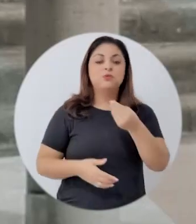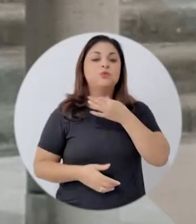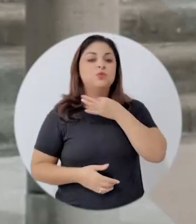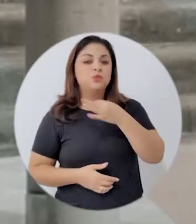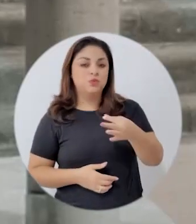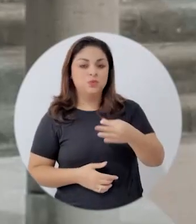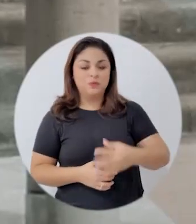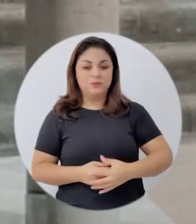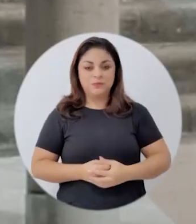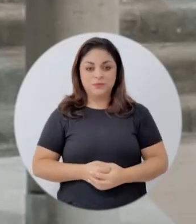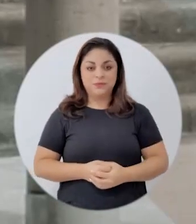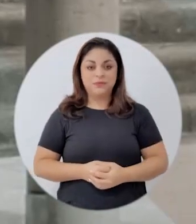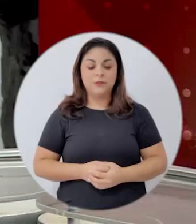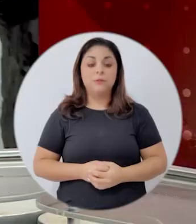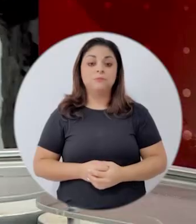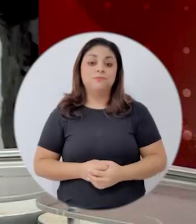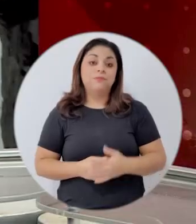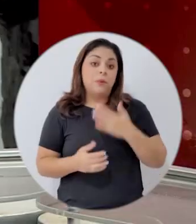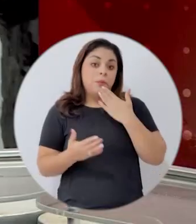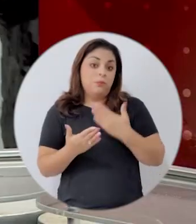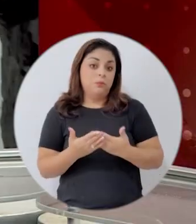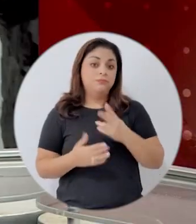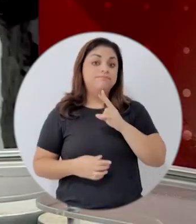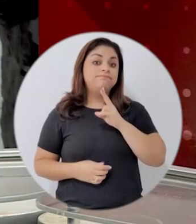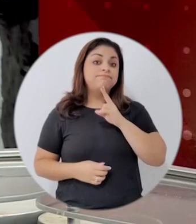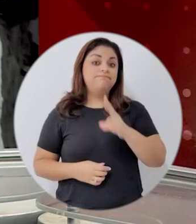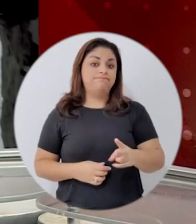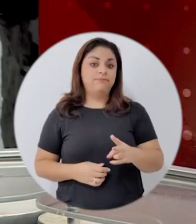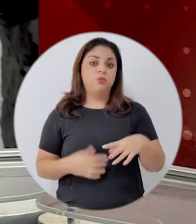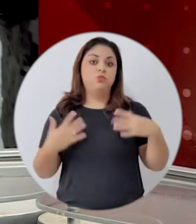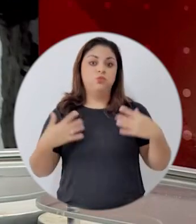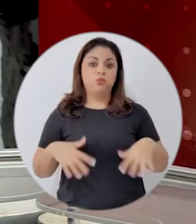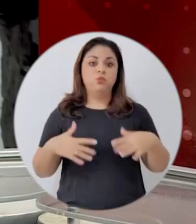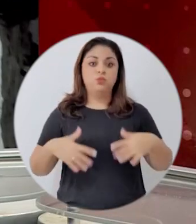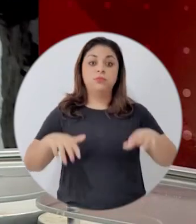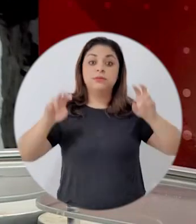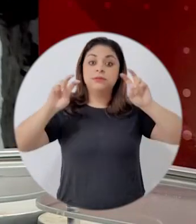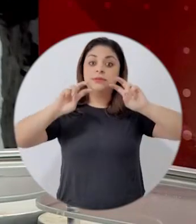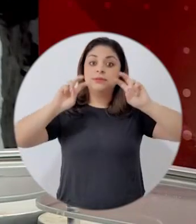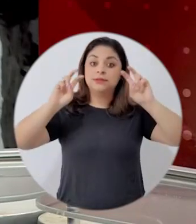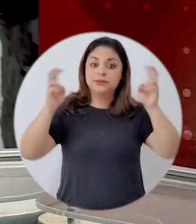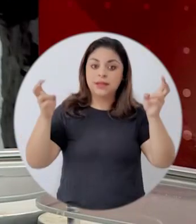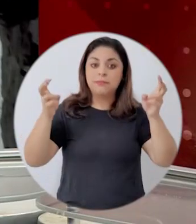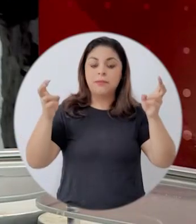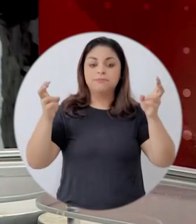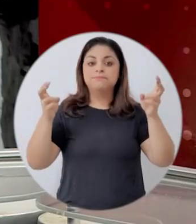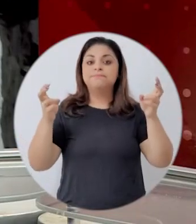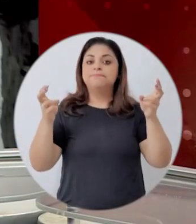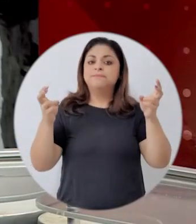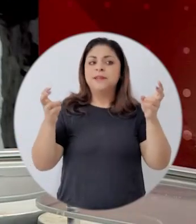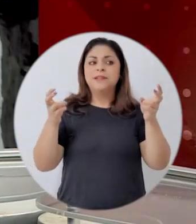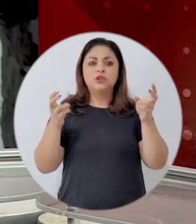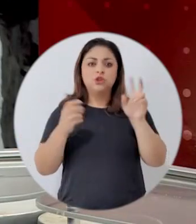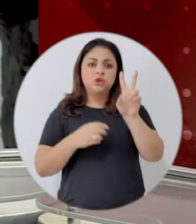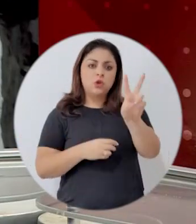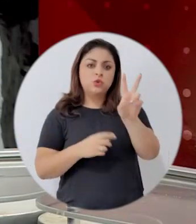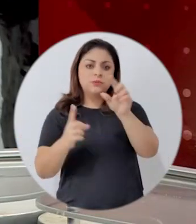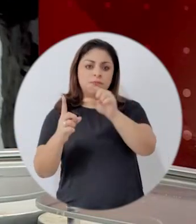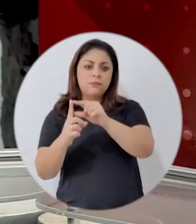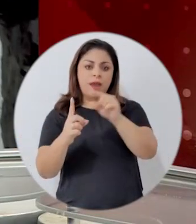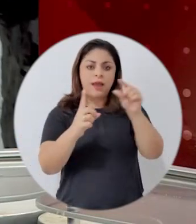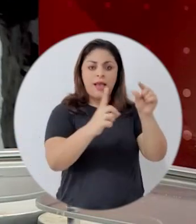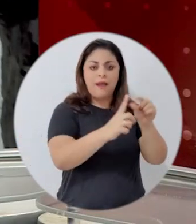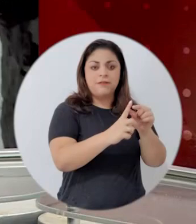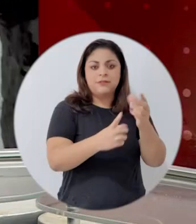con ustedes. Bueno, en definitiva, un tema, bueno, un par de palabras que son